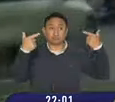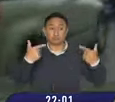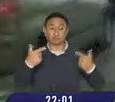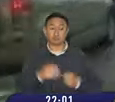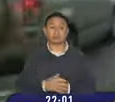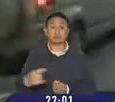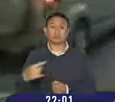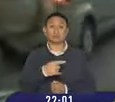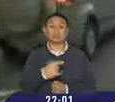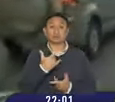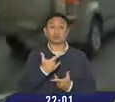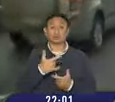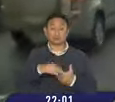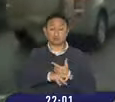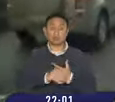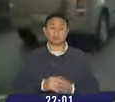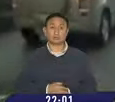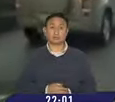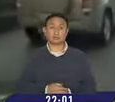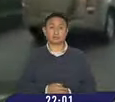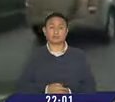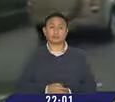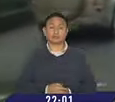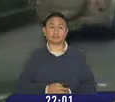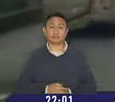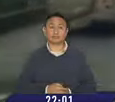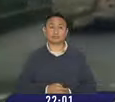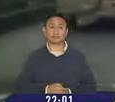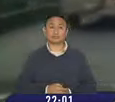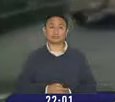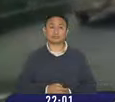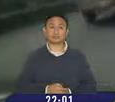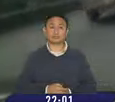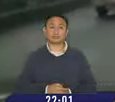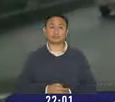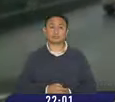pretendiendo llevarse sus pertenencias.